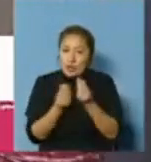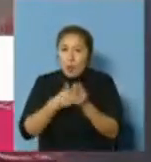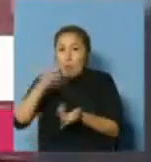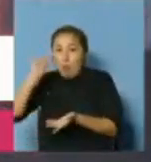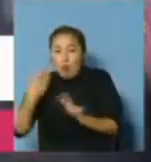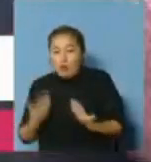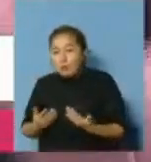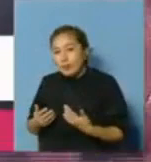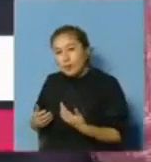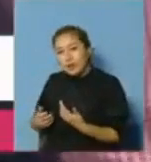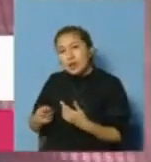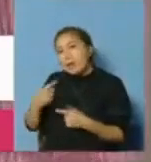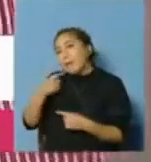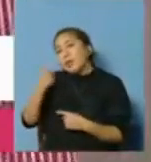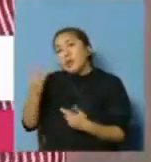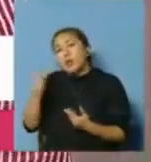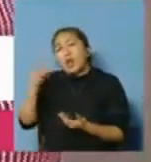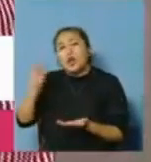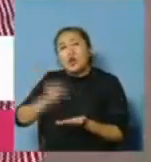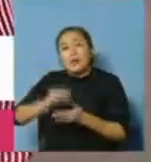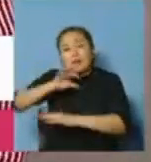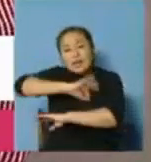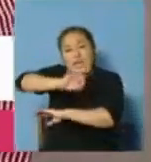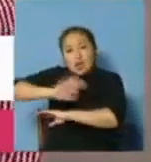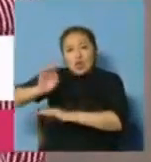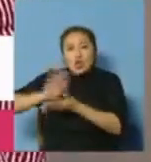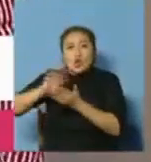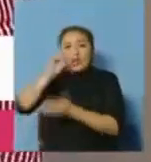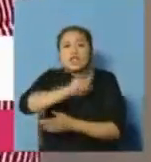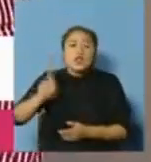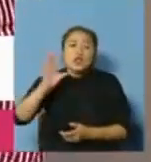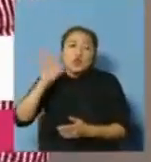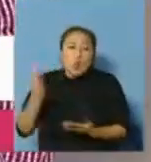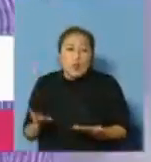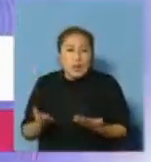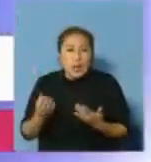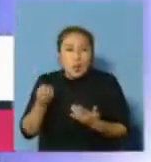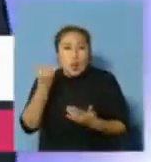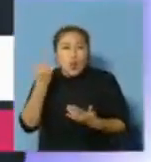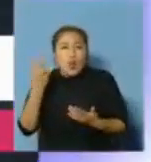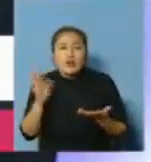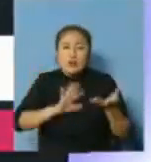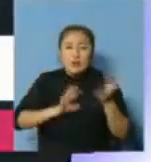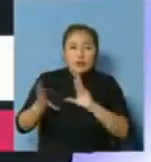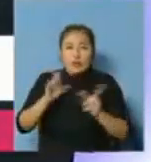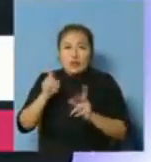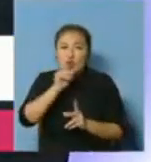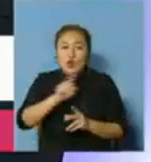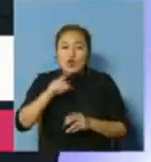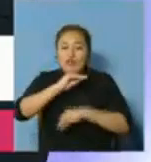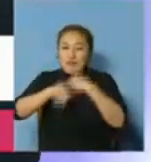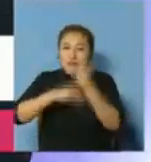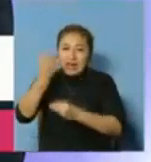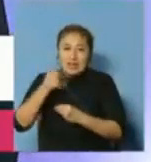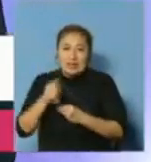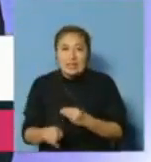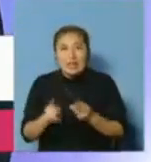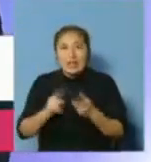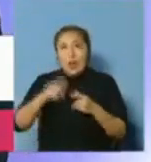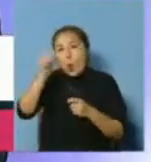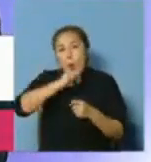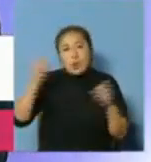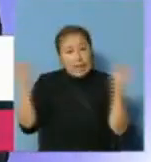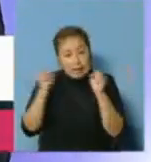si le quería preguntar al ingeniero que hablaba del consumo de 150 cuánto equivale aproximadamente si una familia tiene una